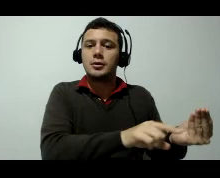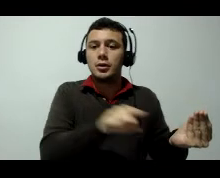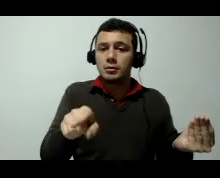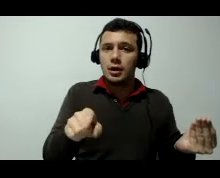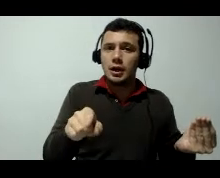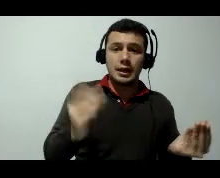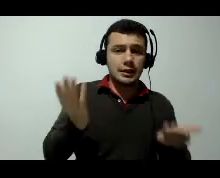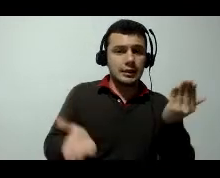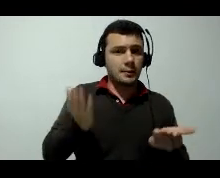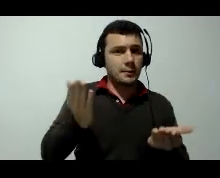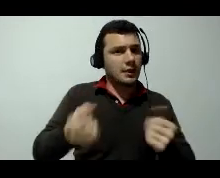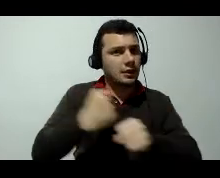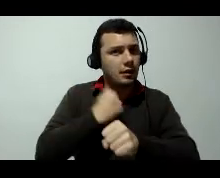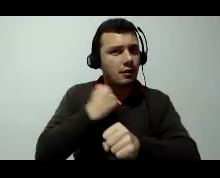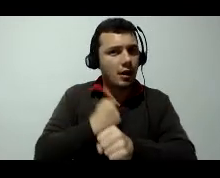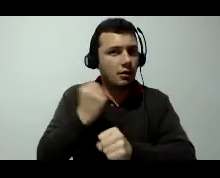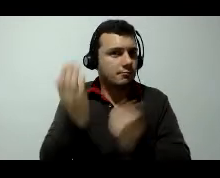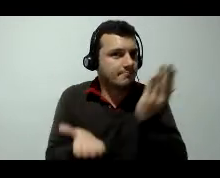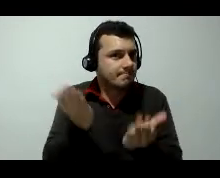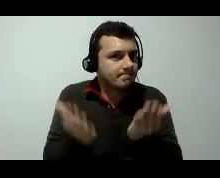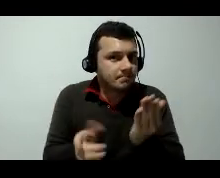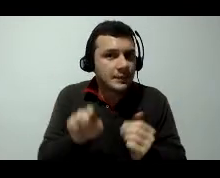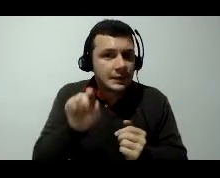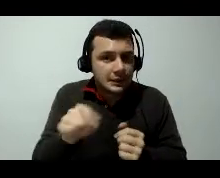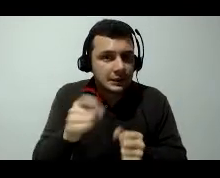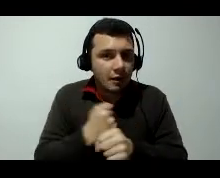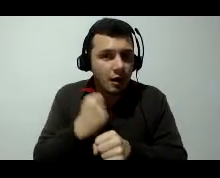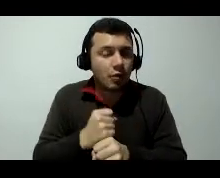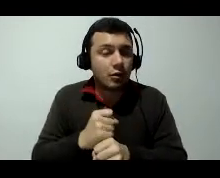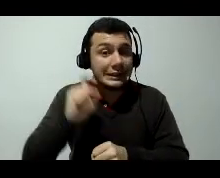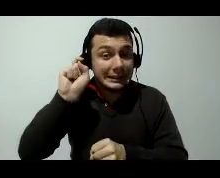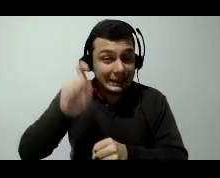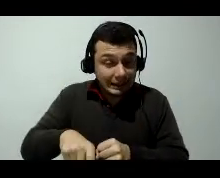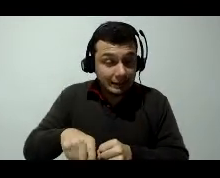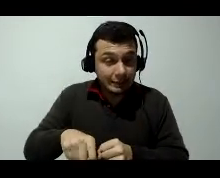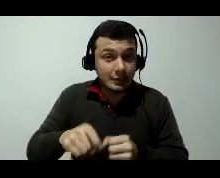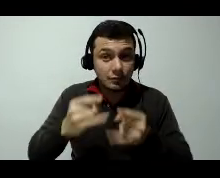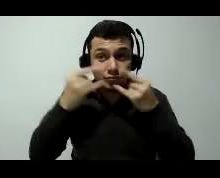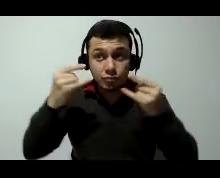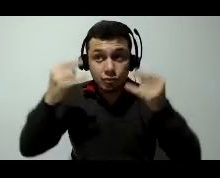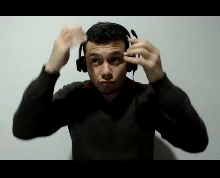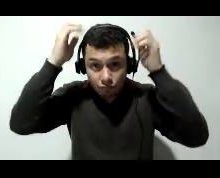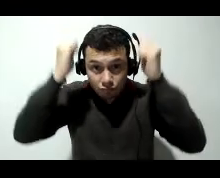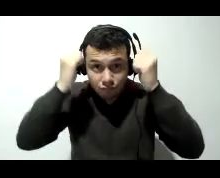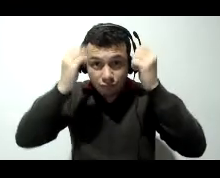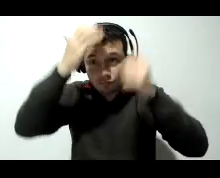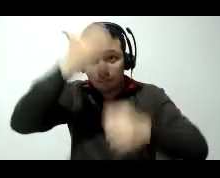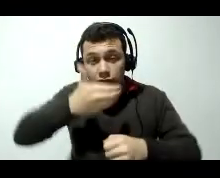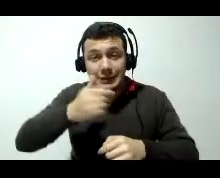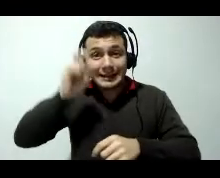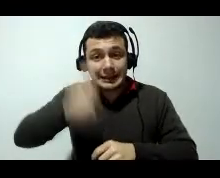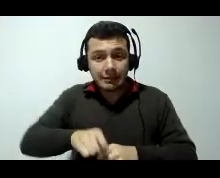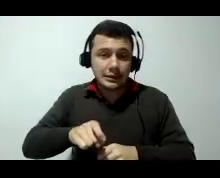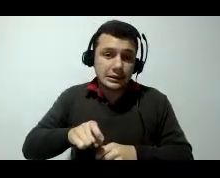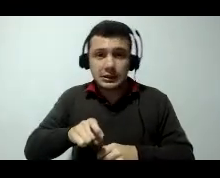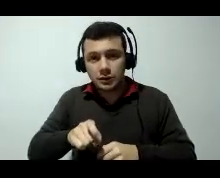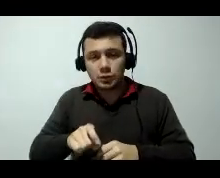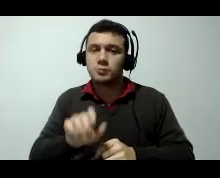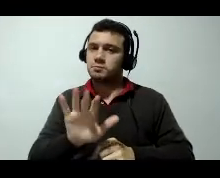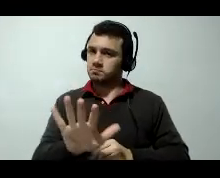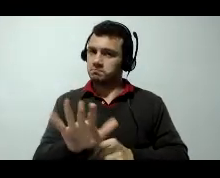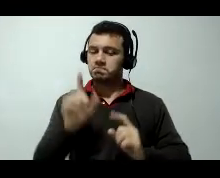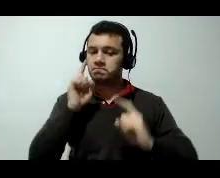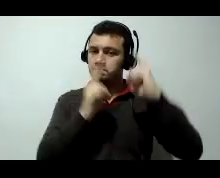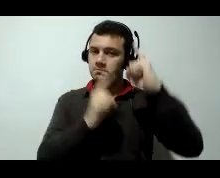si aplican o no, entonces te podrías comunicar con la línea para que conozcas más al respecto en cuanto a la distribución y la